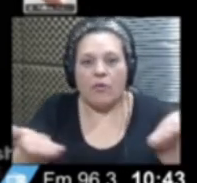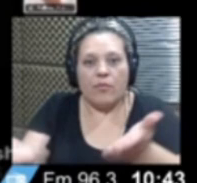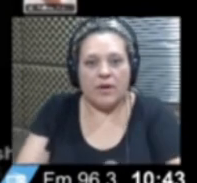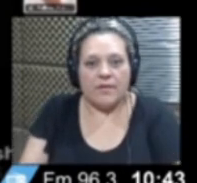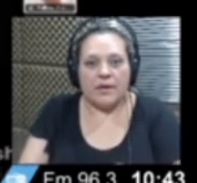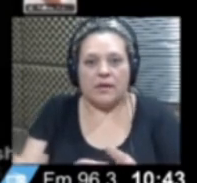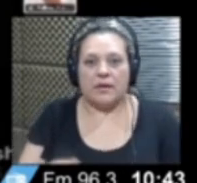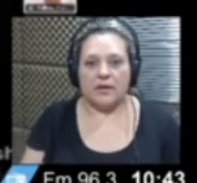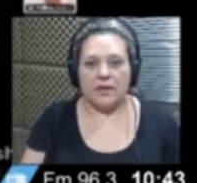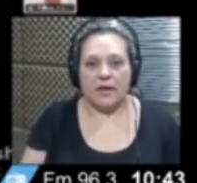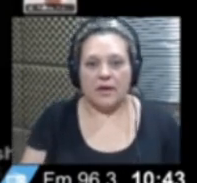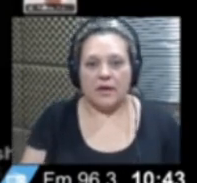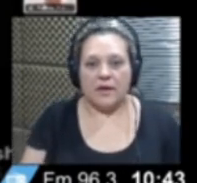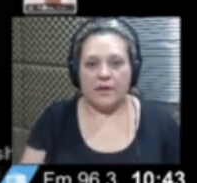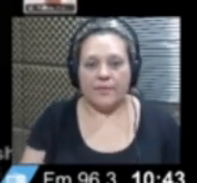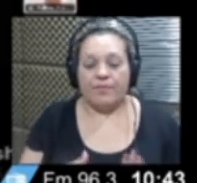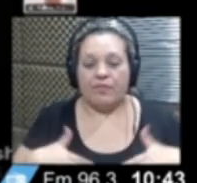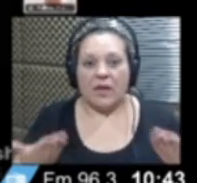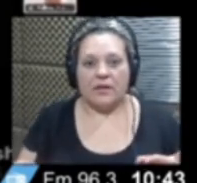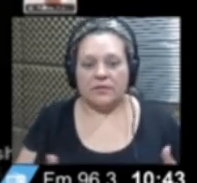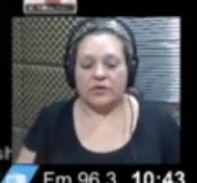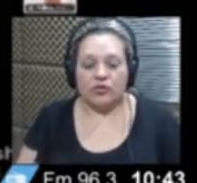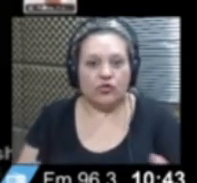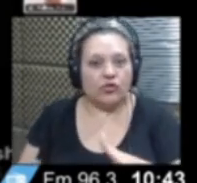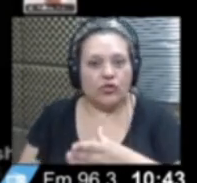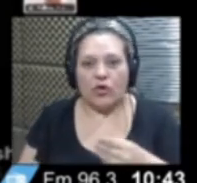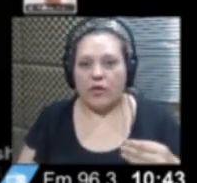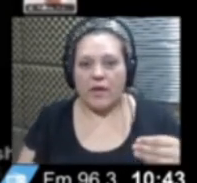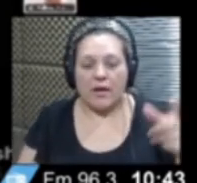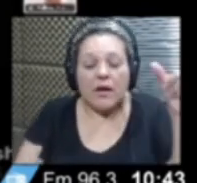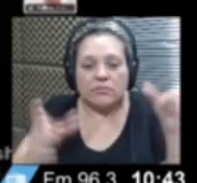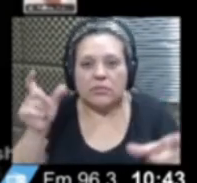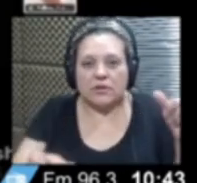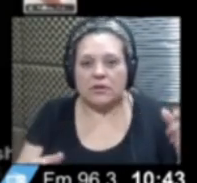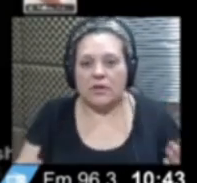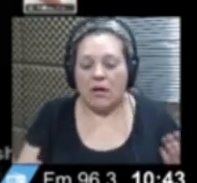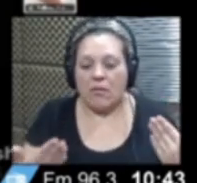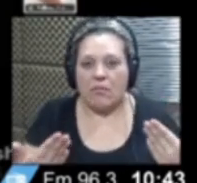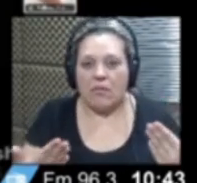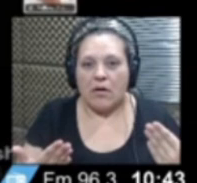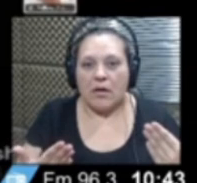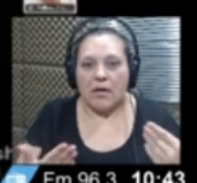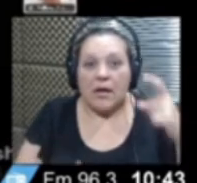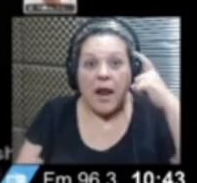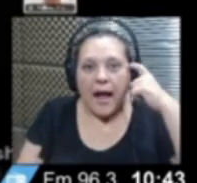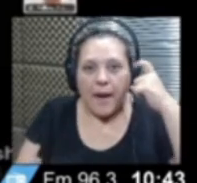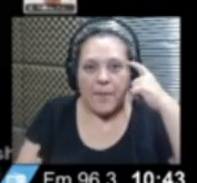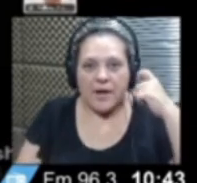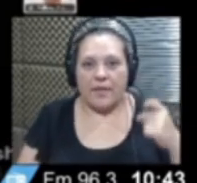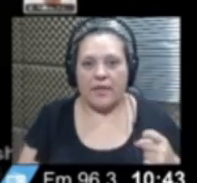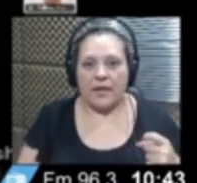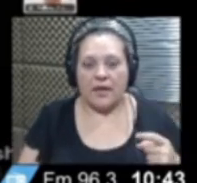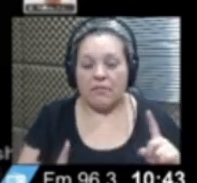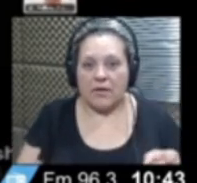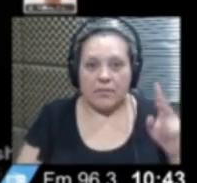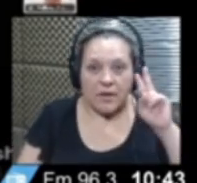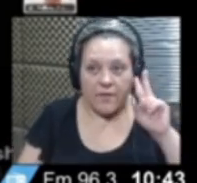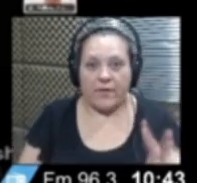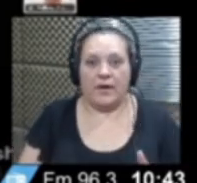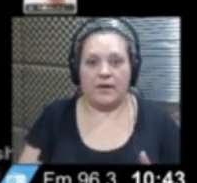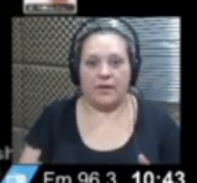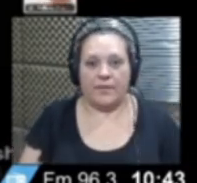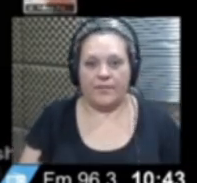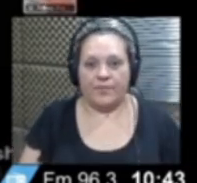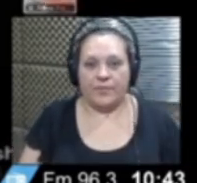y afrofeministas, no parten de ningún eurocentrismo, sino parten de nuestras mujeres negras de África, desde